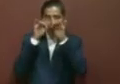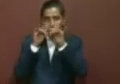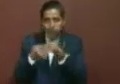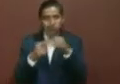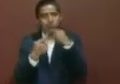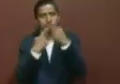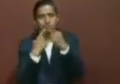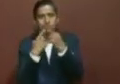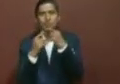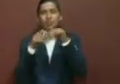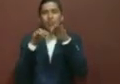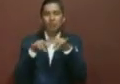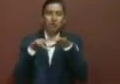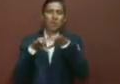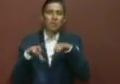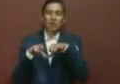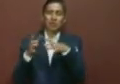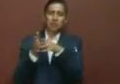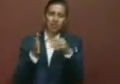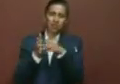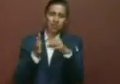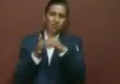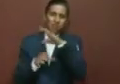conciliación de datos, de